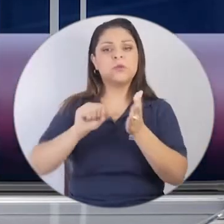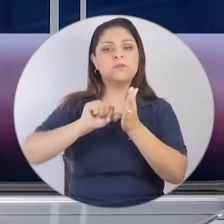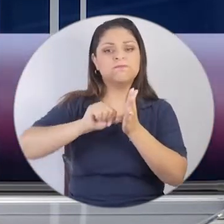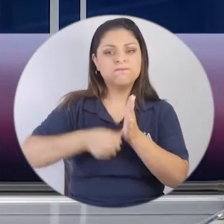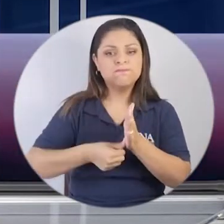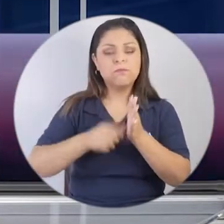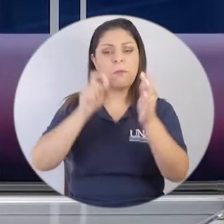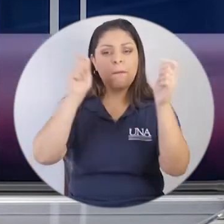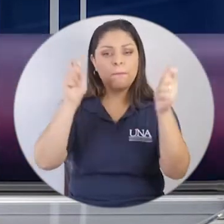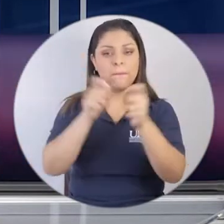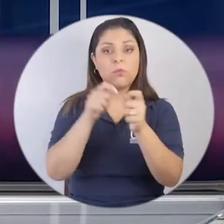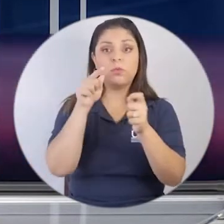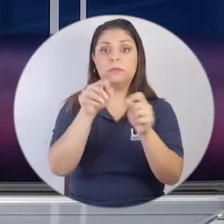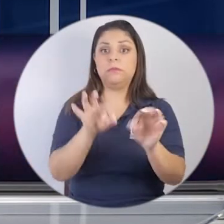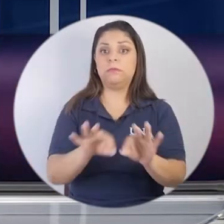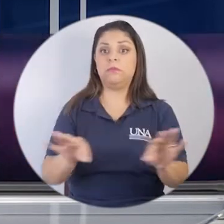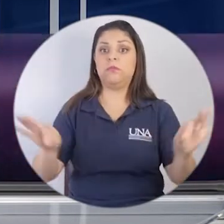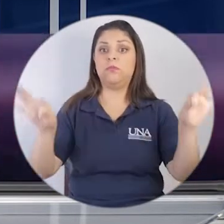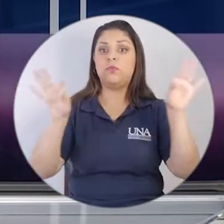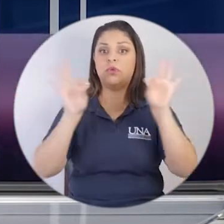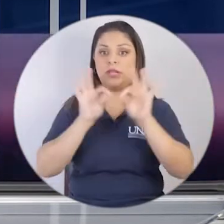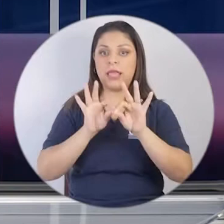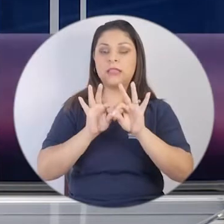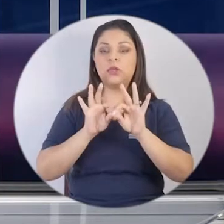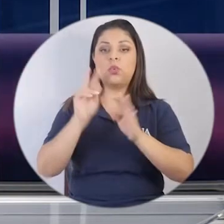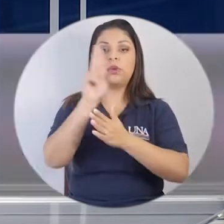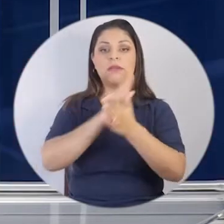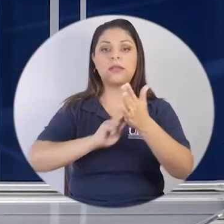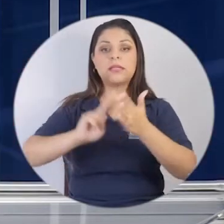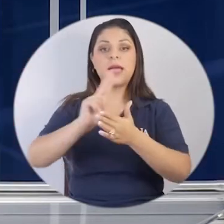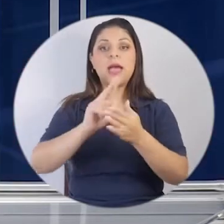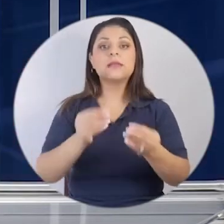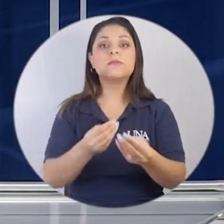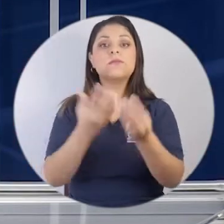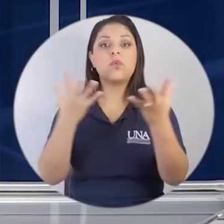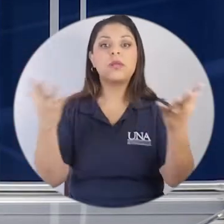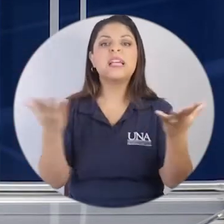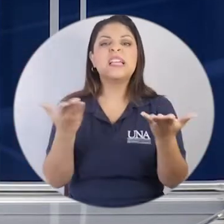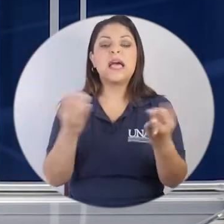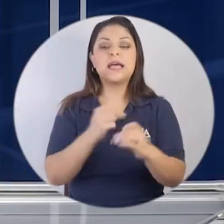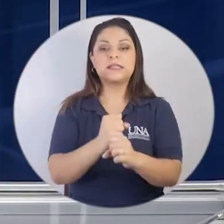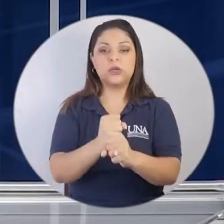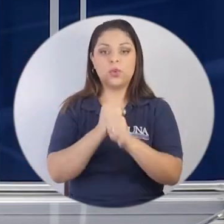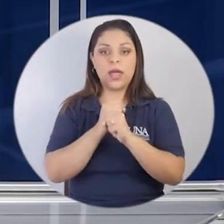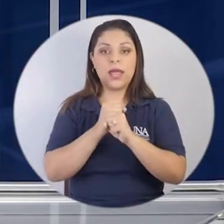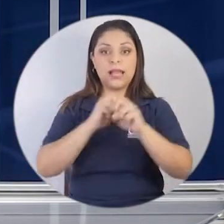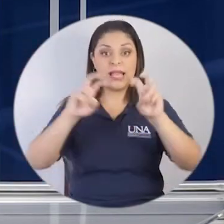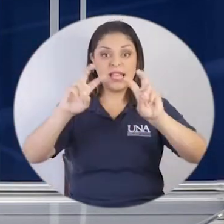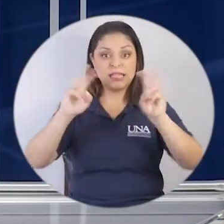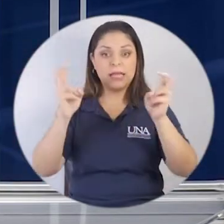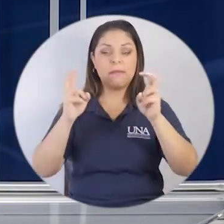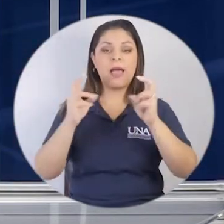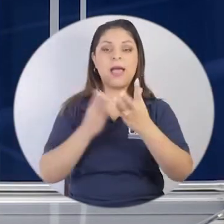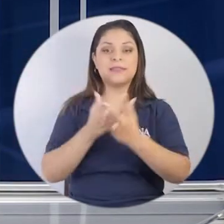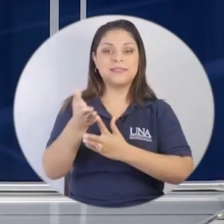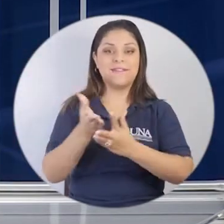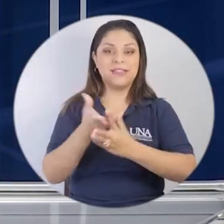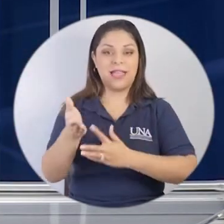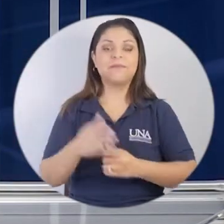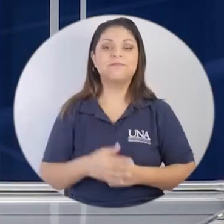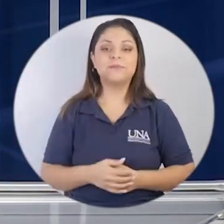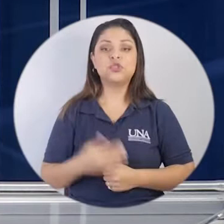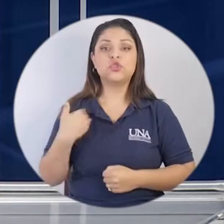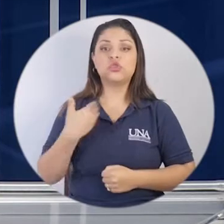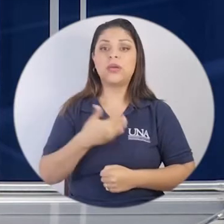como el primer paso que dieron las universidades públicas, asegurar el tema de verdad de la accesibilidad. Sobre este